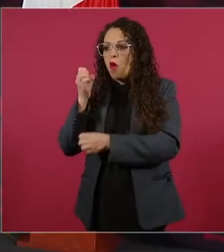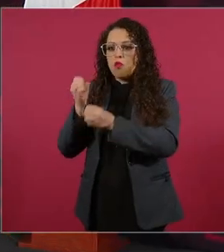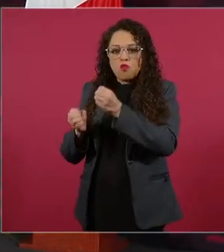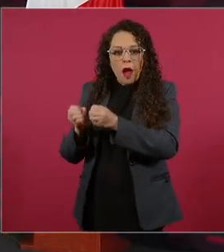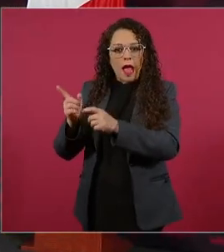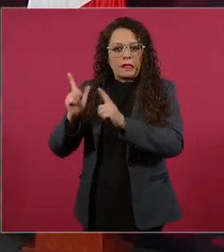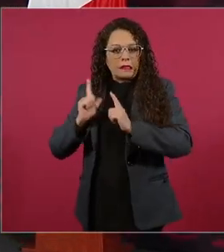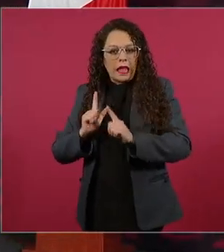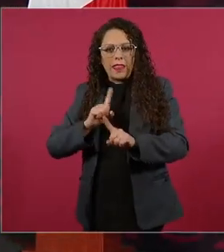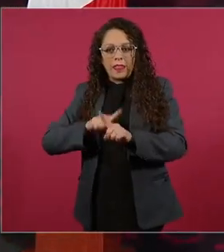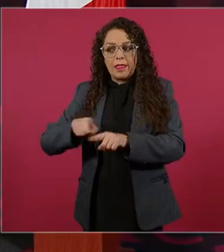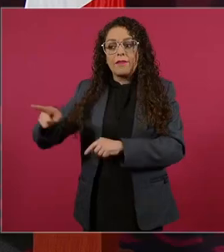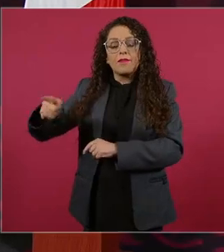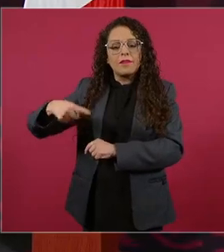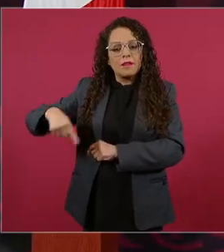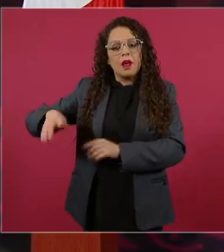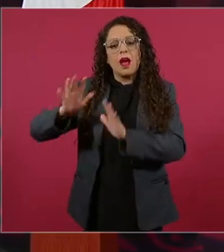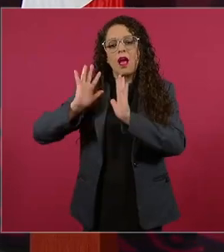sí